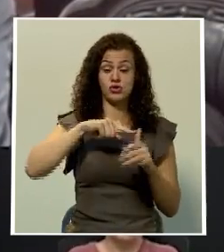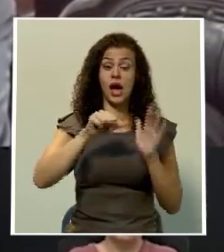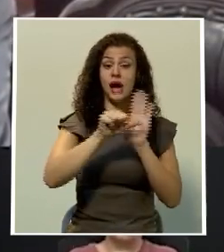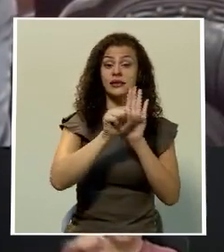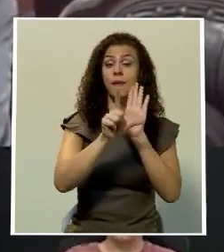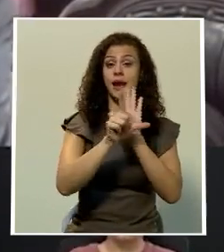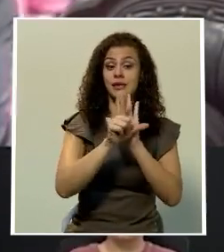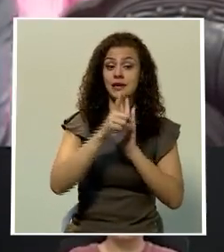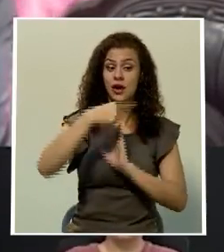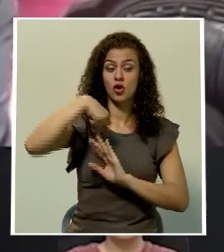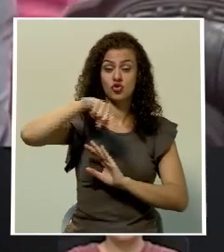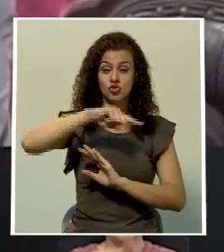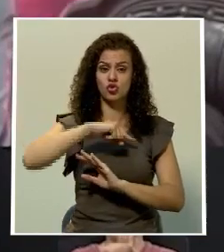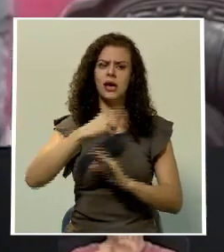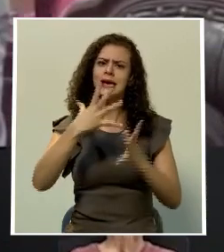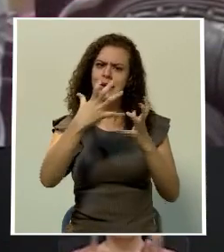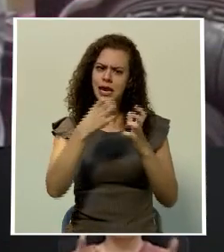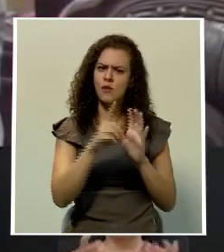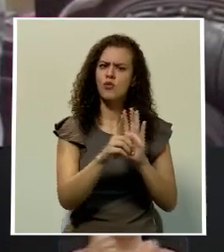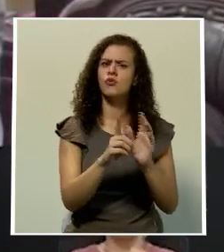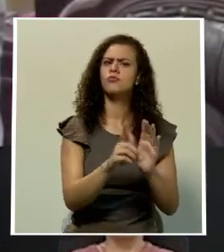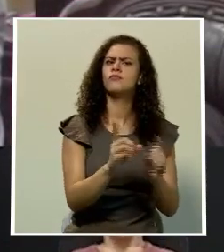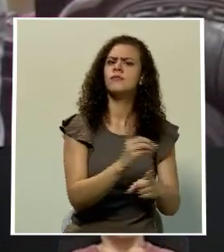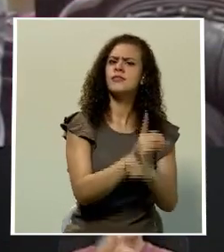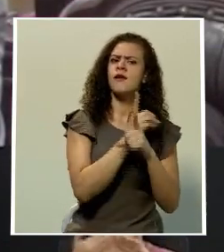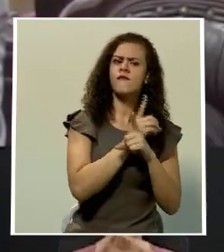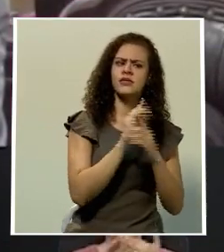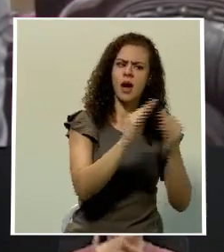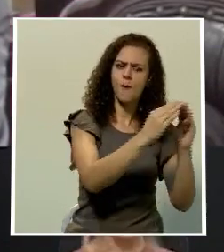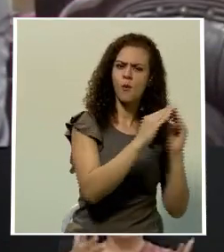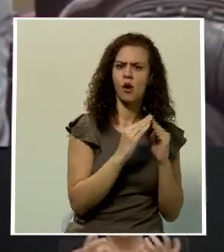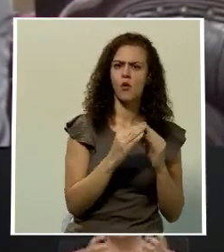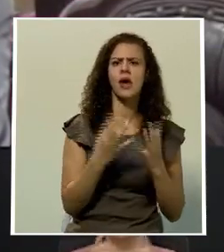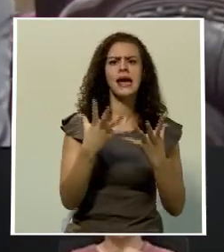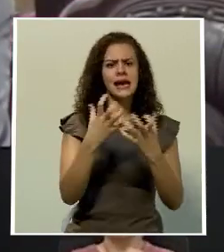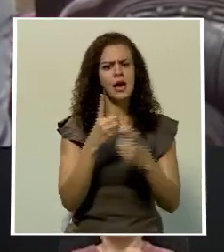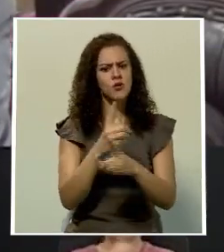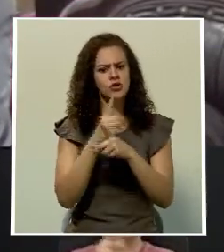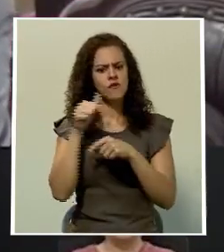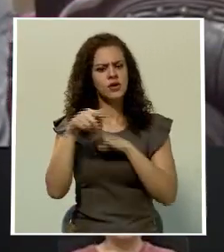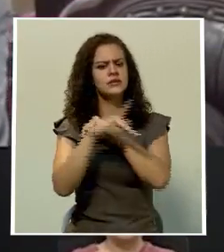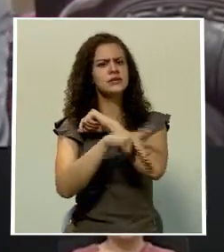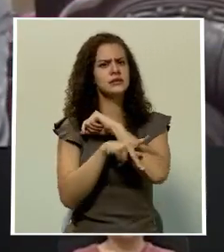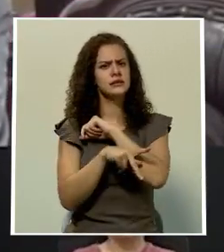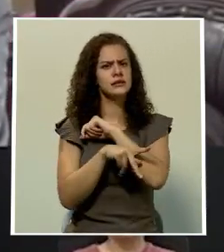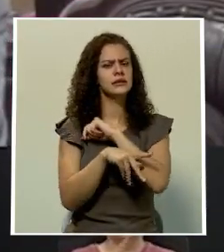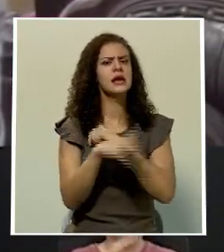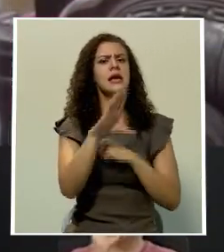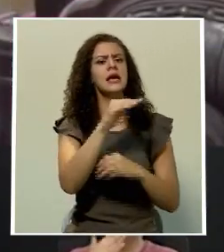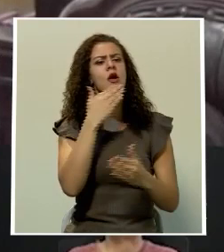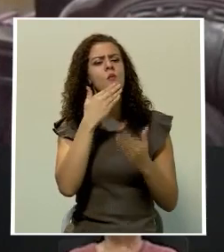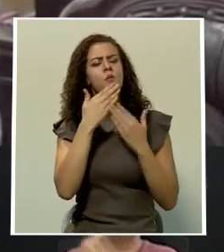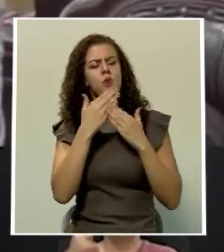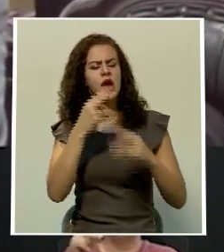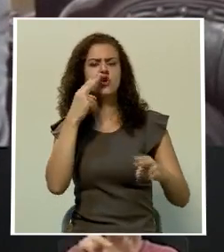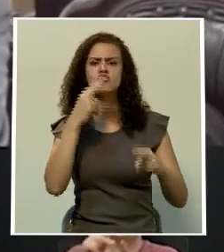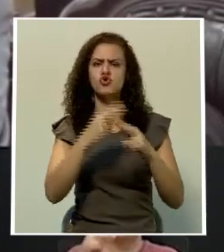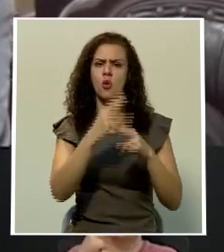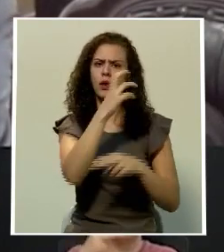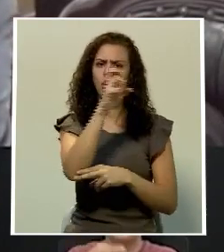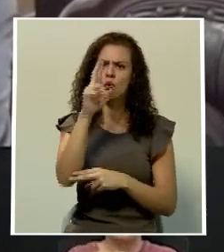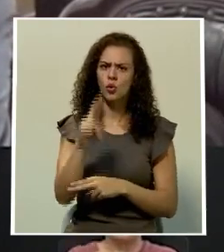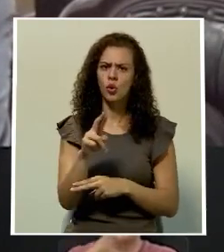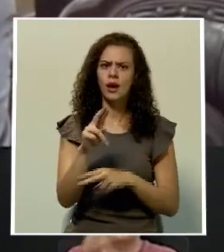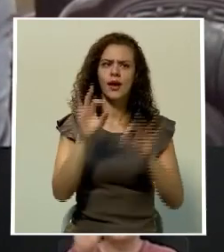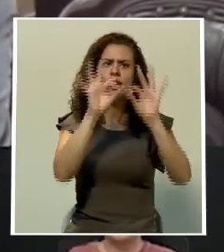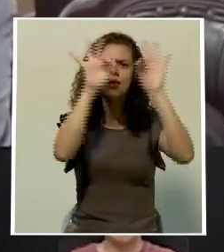Asamblea Legislativa queremos defender al pueblo, queremos defender a este país y el buen nombre de Costa Rica en el